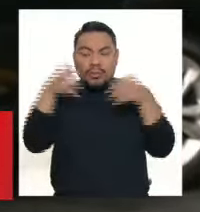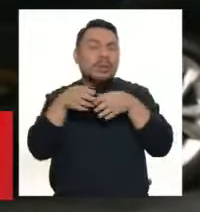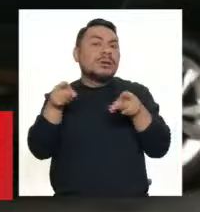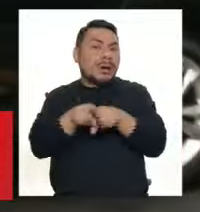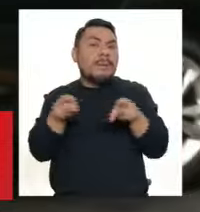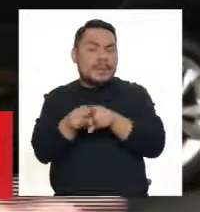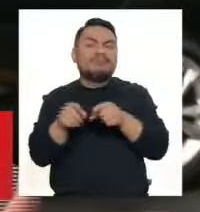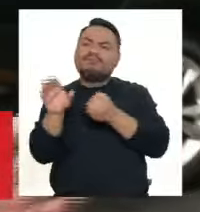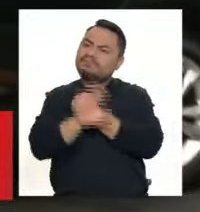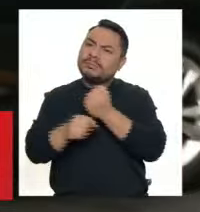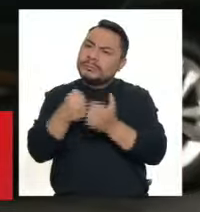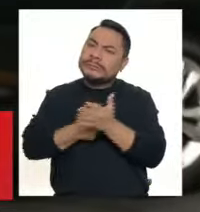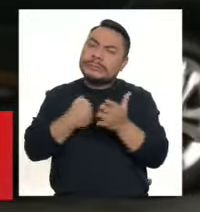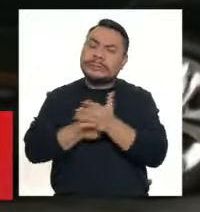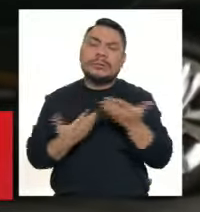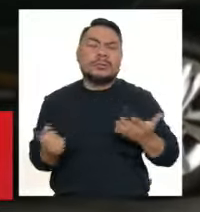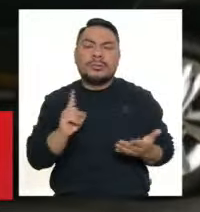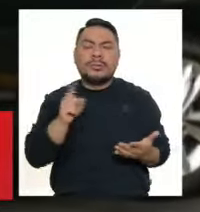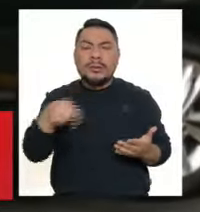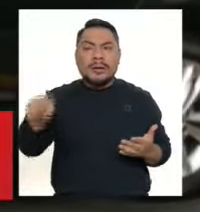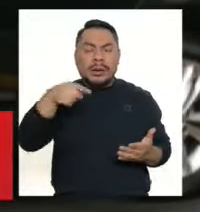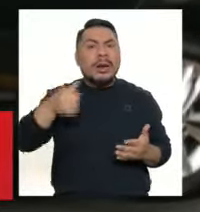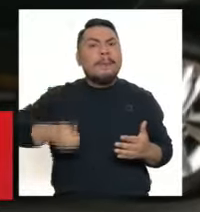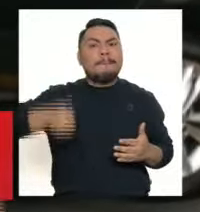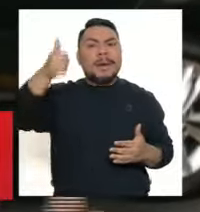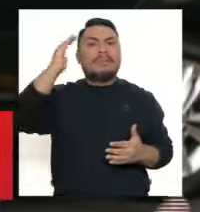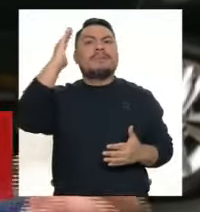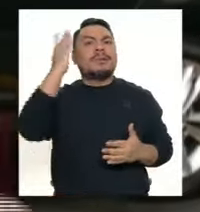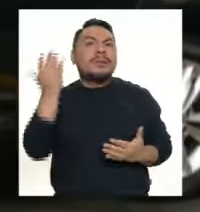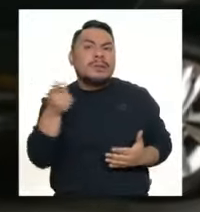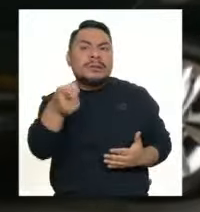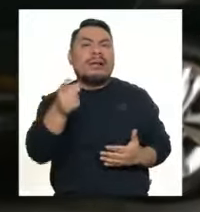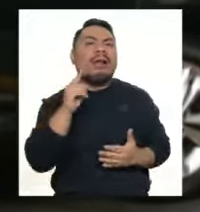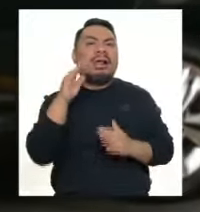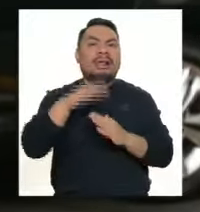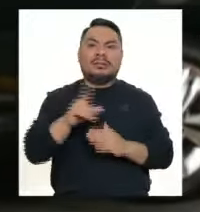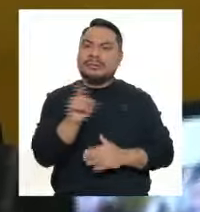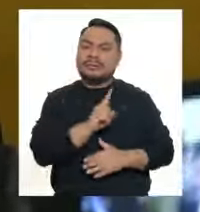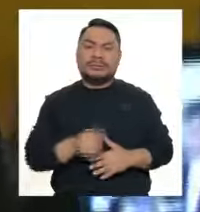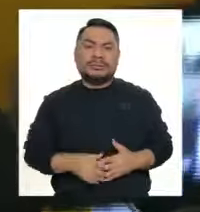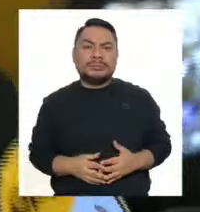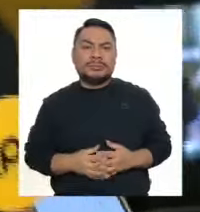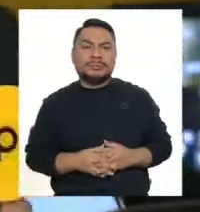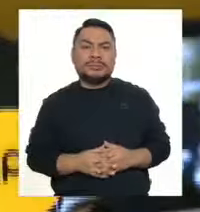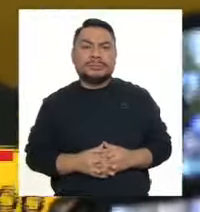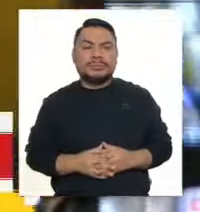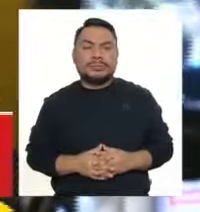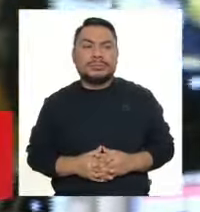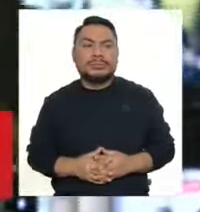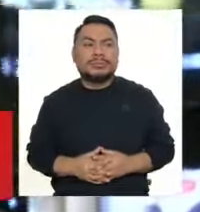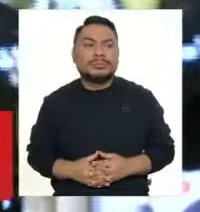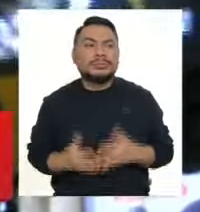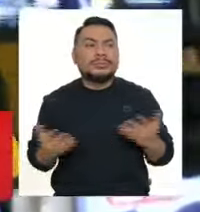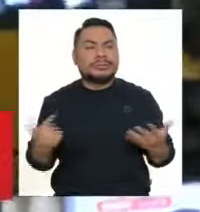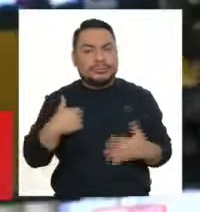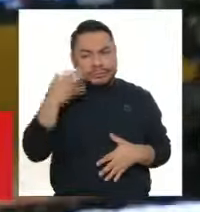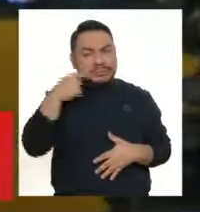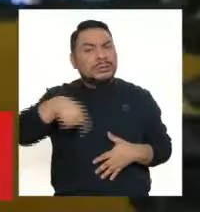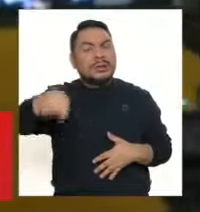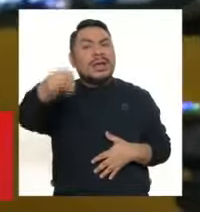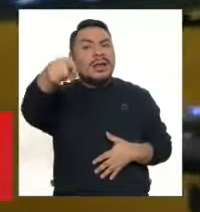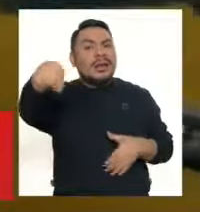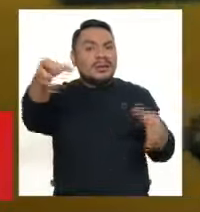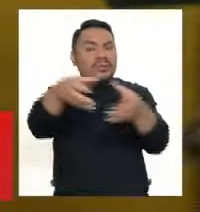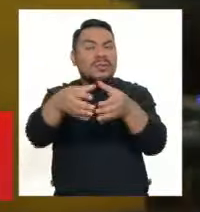respaldar desde la bancada toda acción administrativa y legal que tenga que ver con la defensa del fuero. Bueno, yo creo que tiene que ser respetada